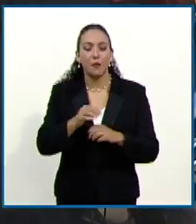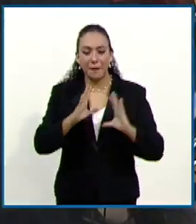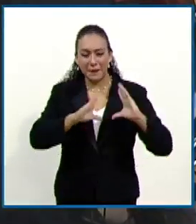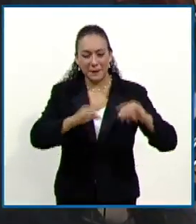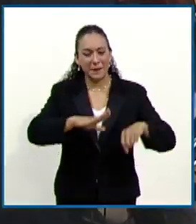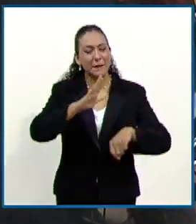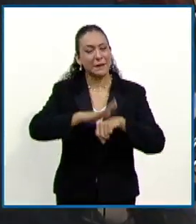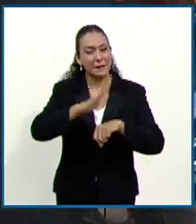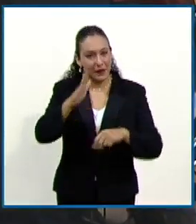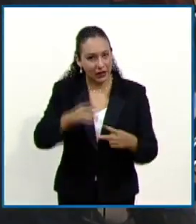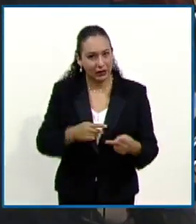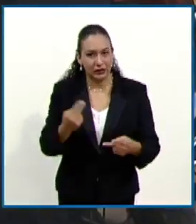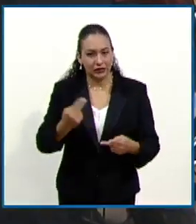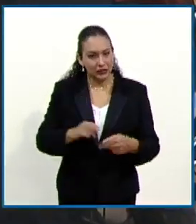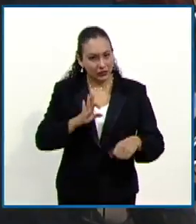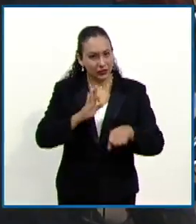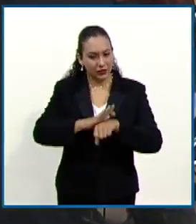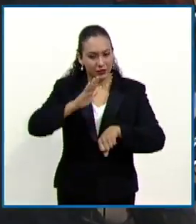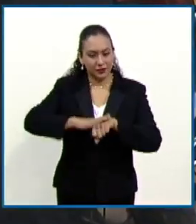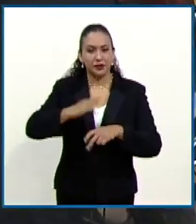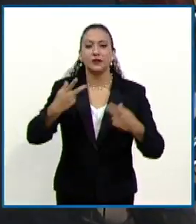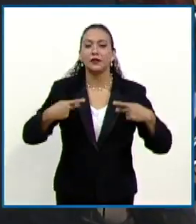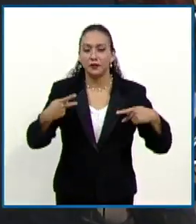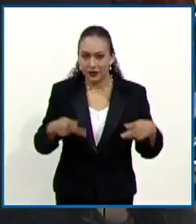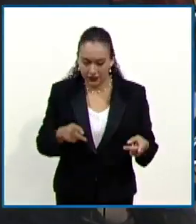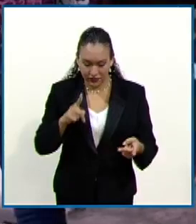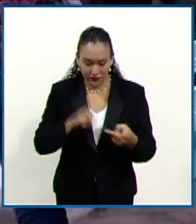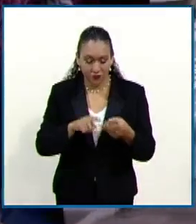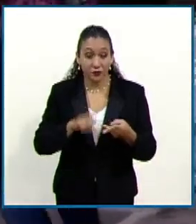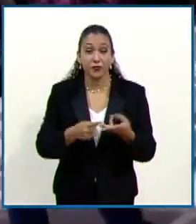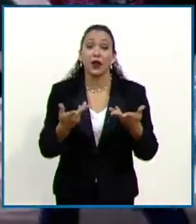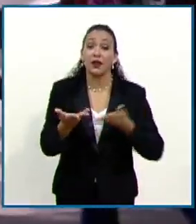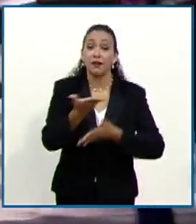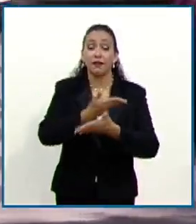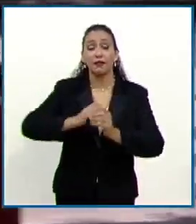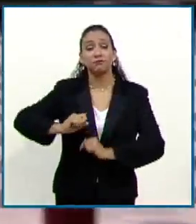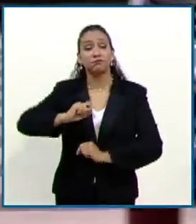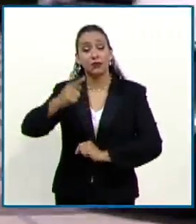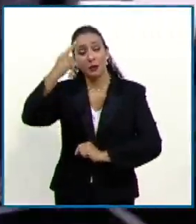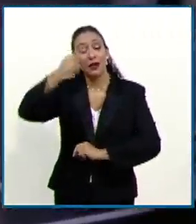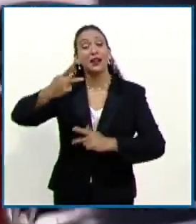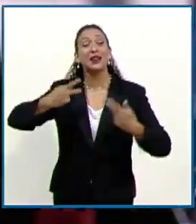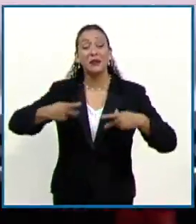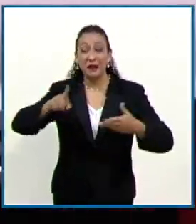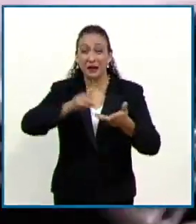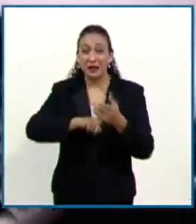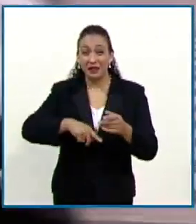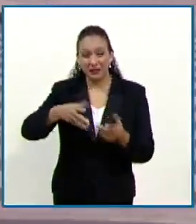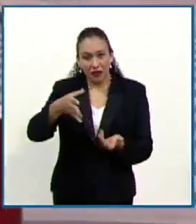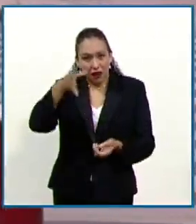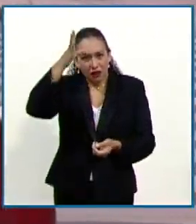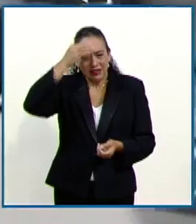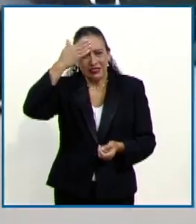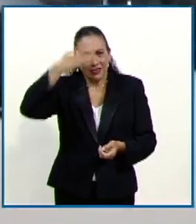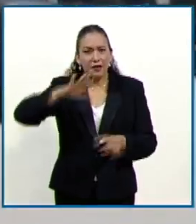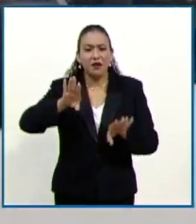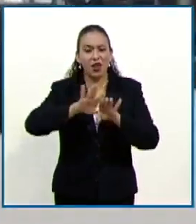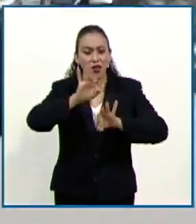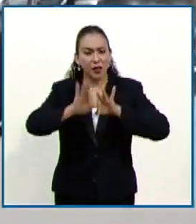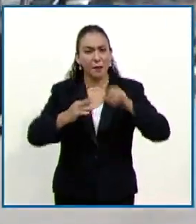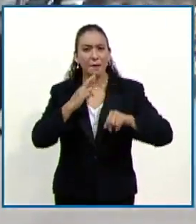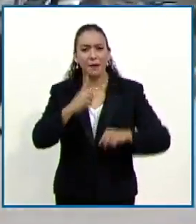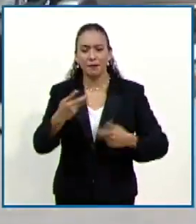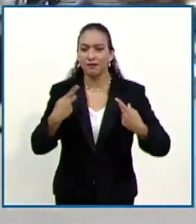los mecanismos de protección a las víctimas, establecer un servicio profesional de carrera que premie la habilidad y la integridad